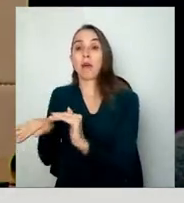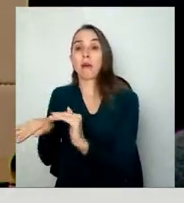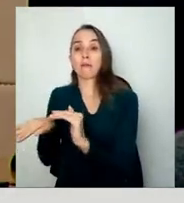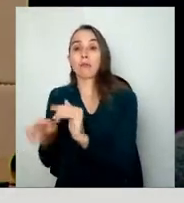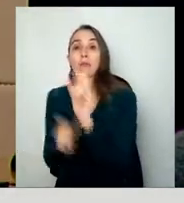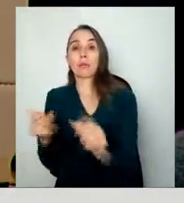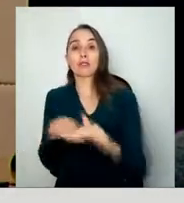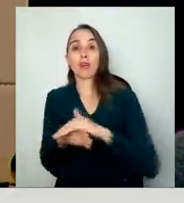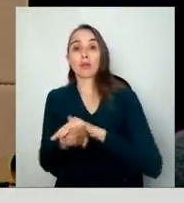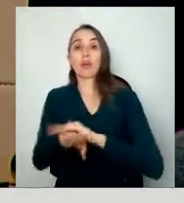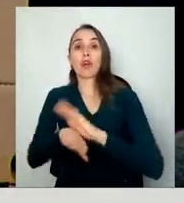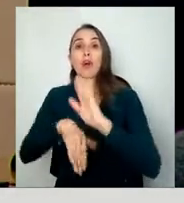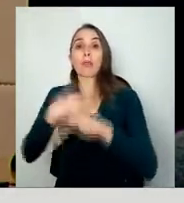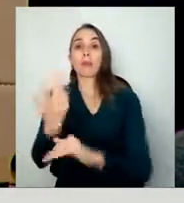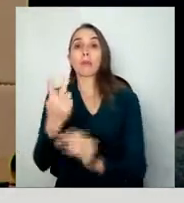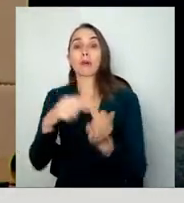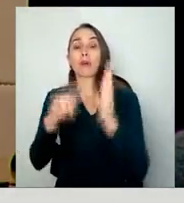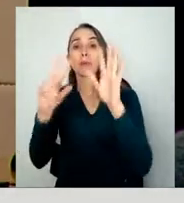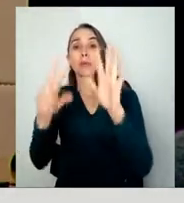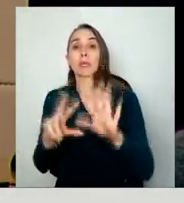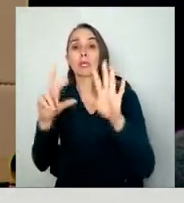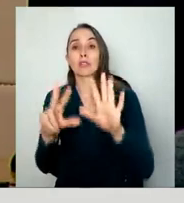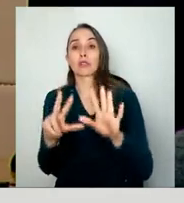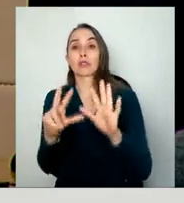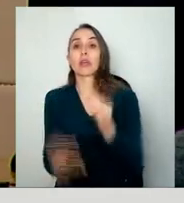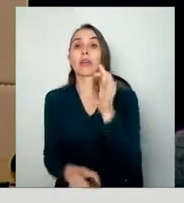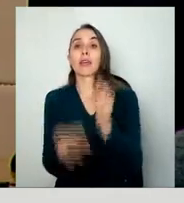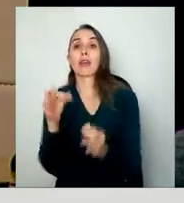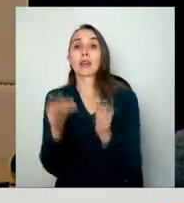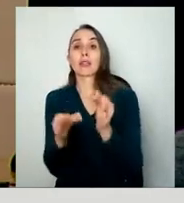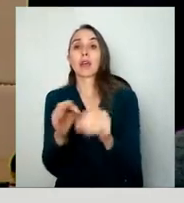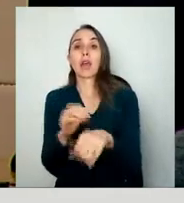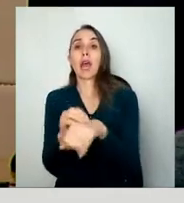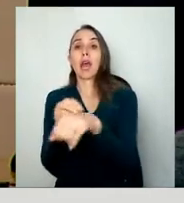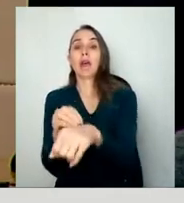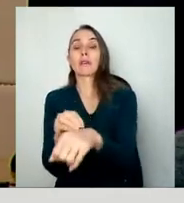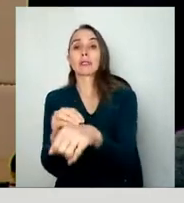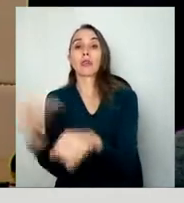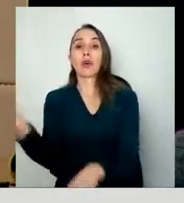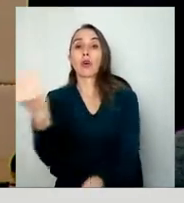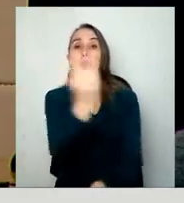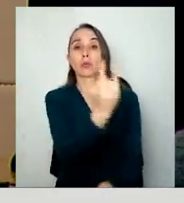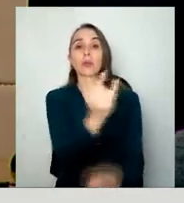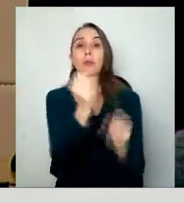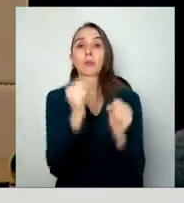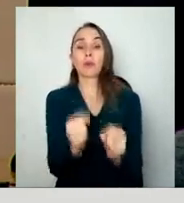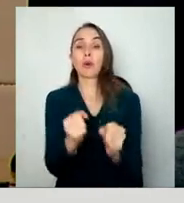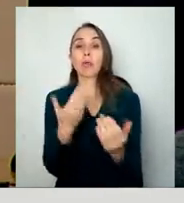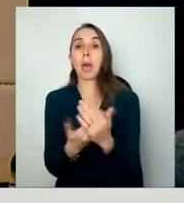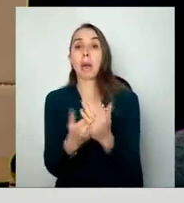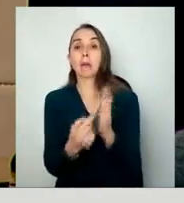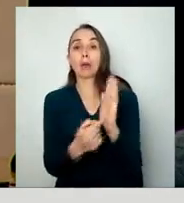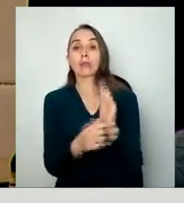después del 2018 los tribunales ya han advertido que las universidades podrán usar esa letra chica Abusiva para retener